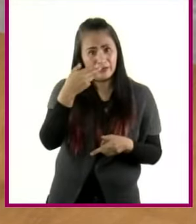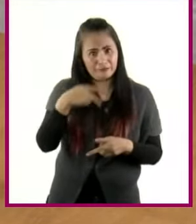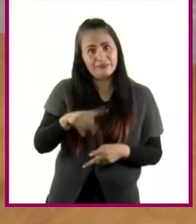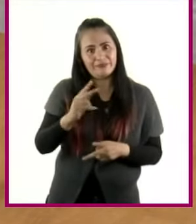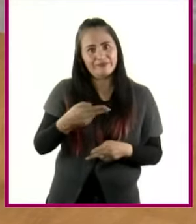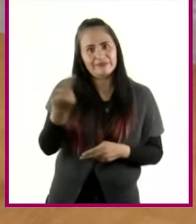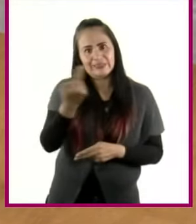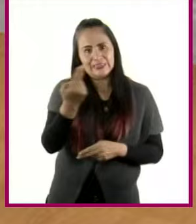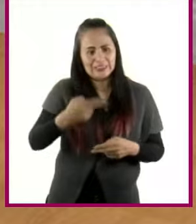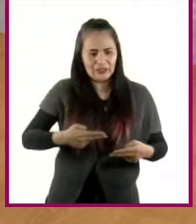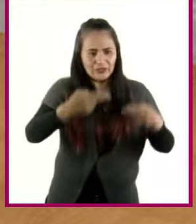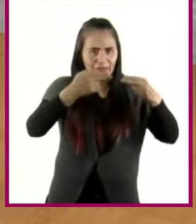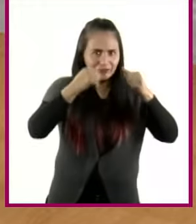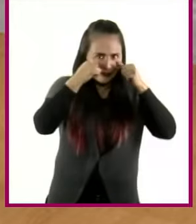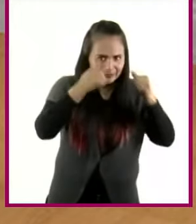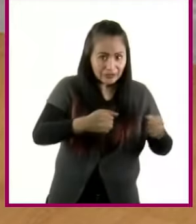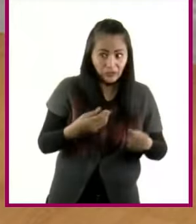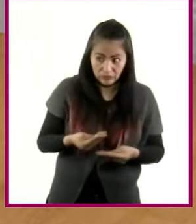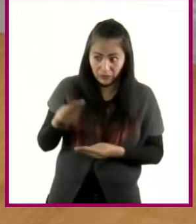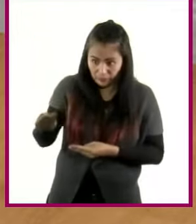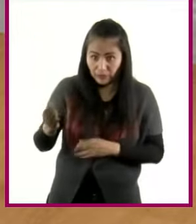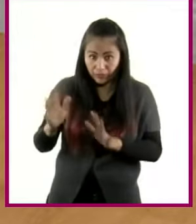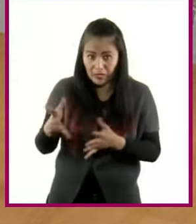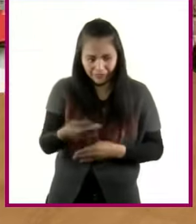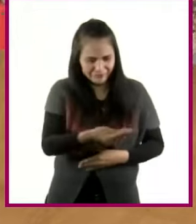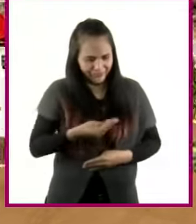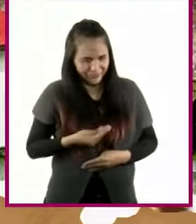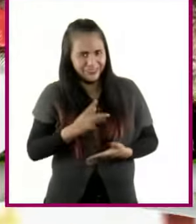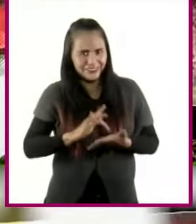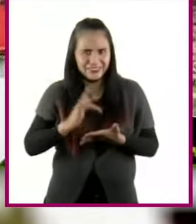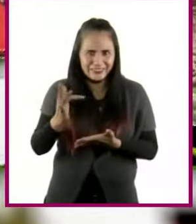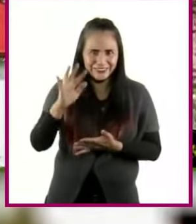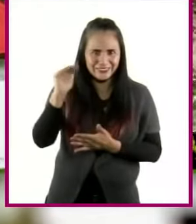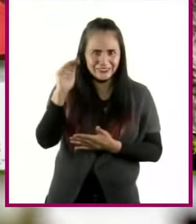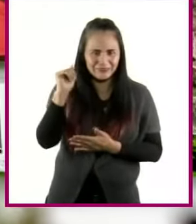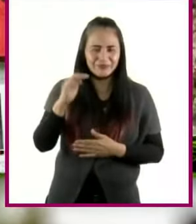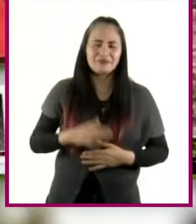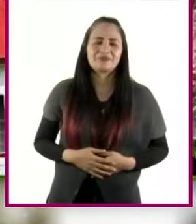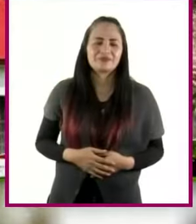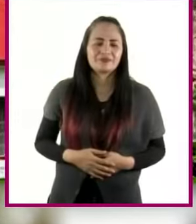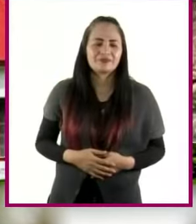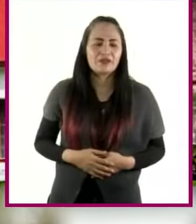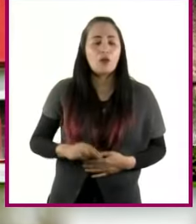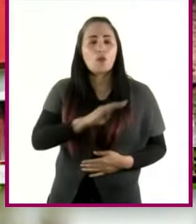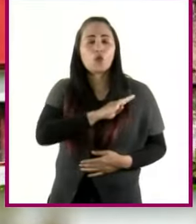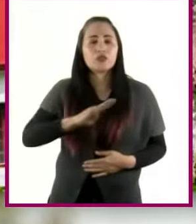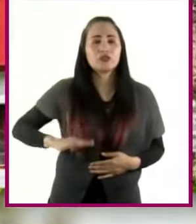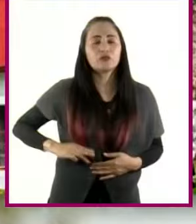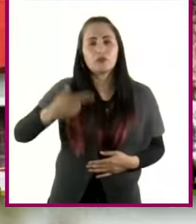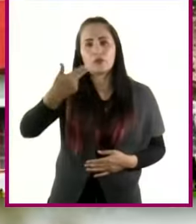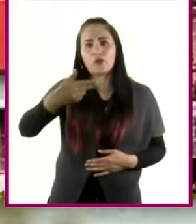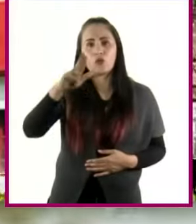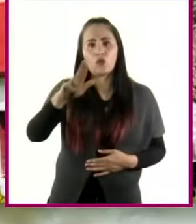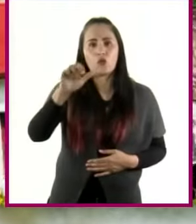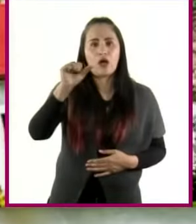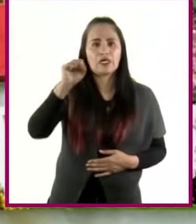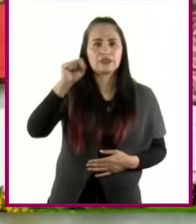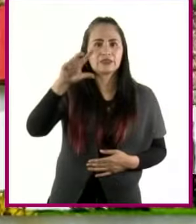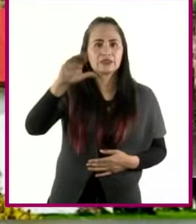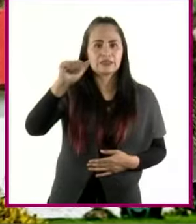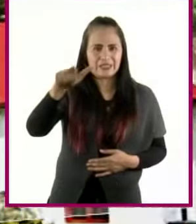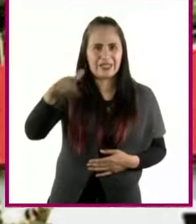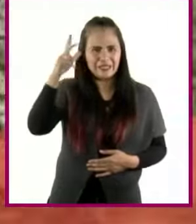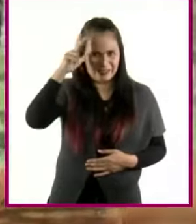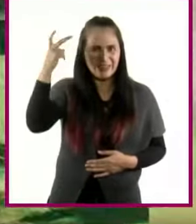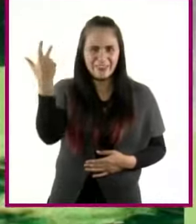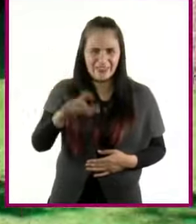di tu libro? Lo tienes en la mano. Bueno, muchísimas gracias. Hasta luego, Vámonos, que les vaya Luna. bien. En el municipio de Huasca de Ocampo, en Hidalgo, se